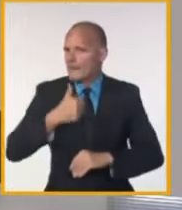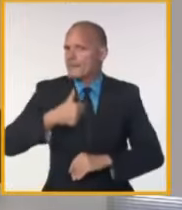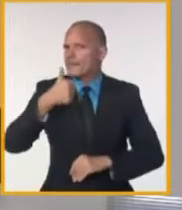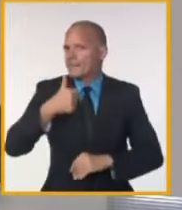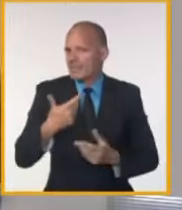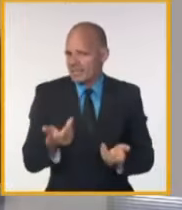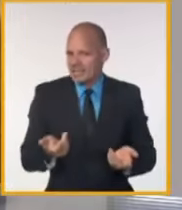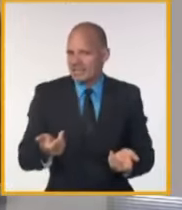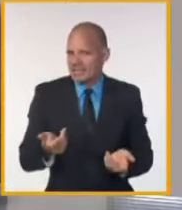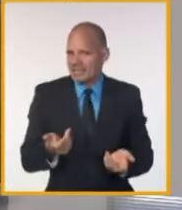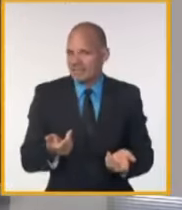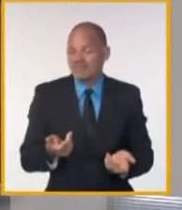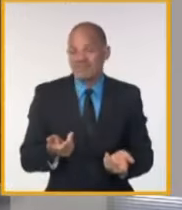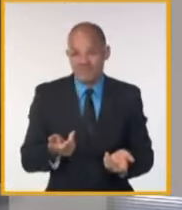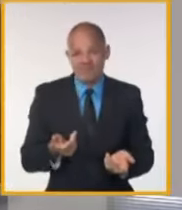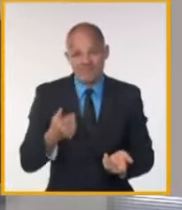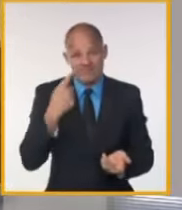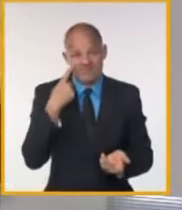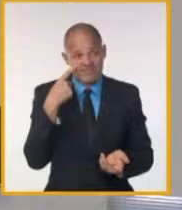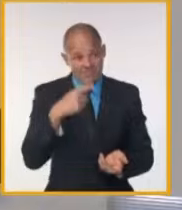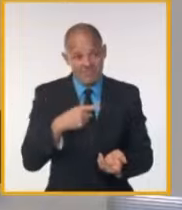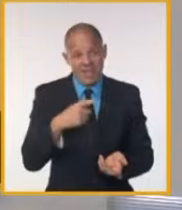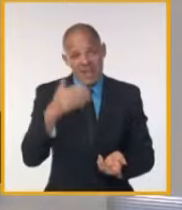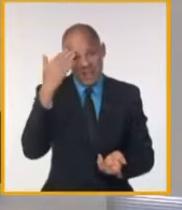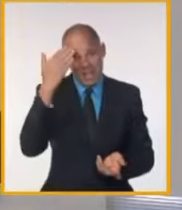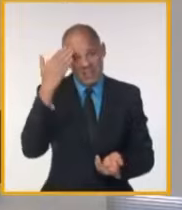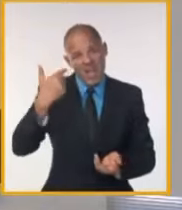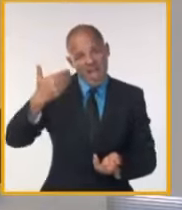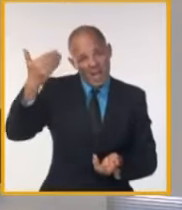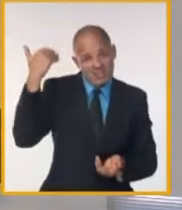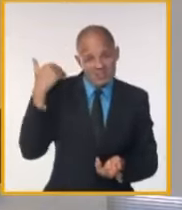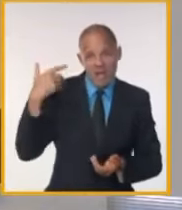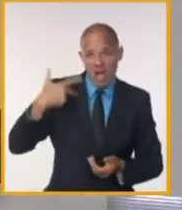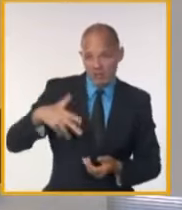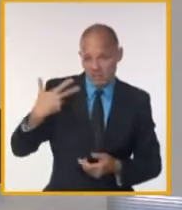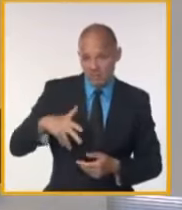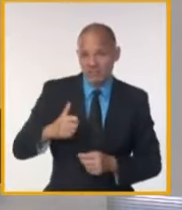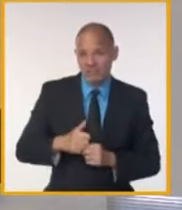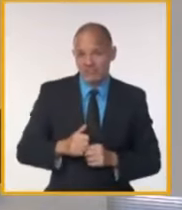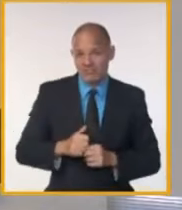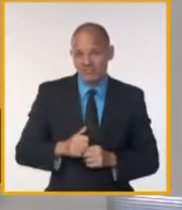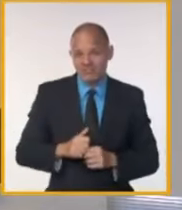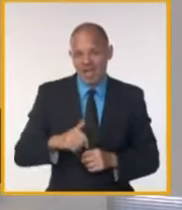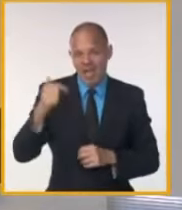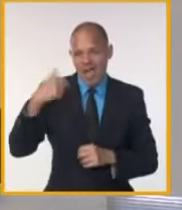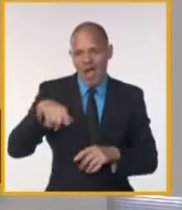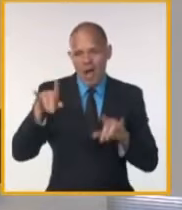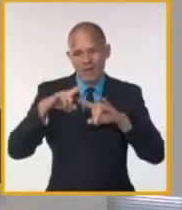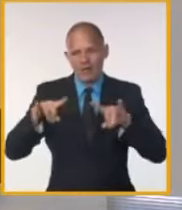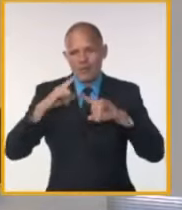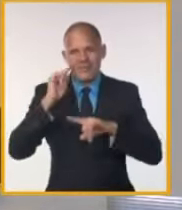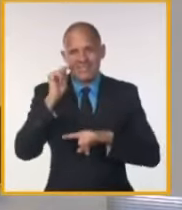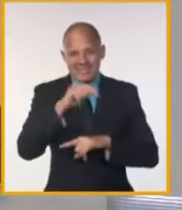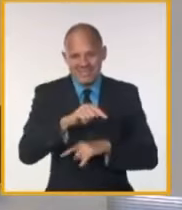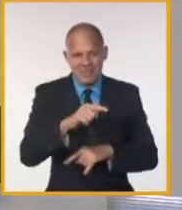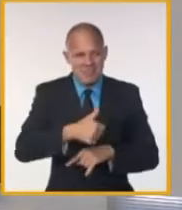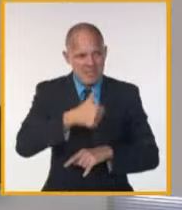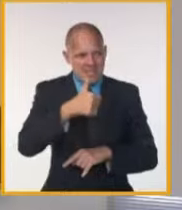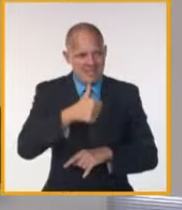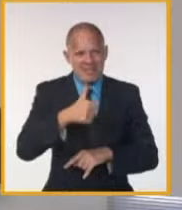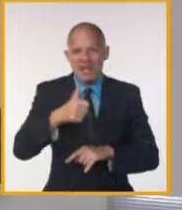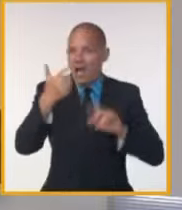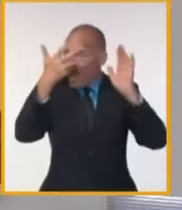familia fue la Argentina entonces actuar esta manera contra las universidades en la Argentina